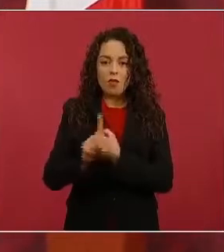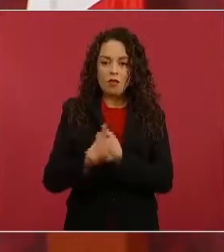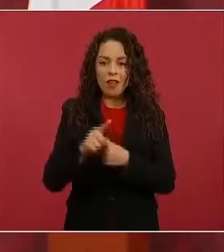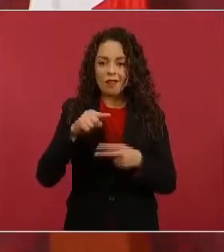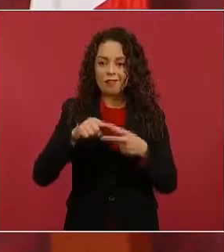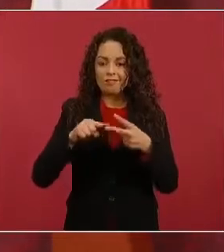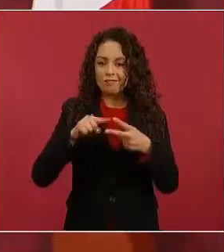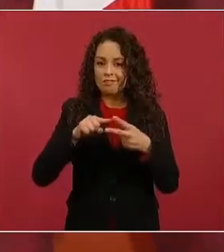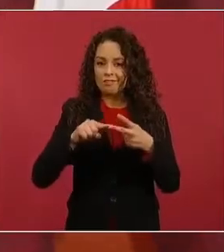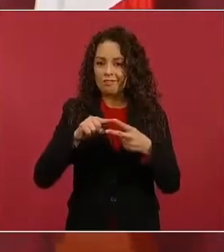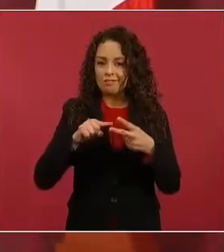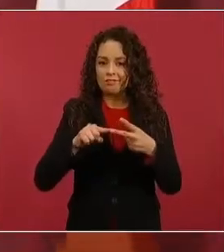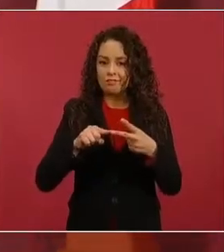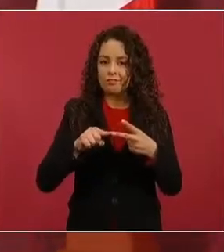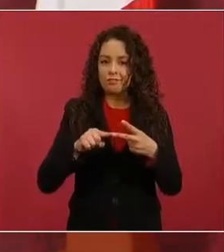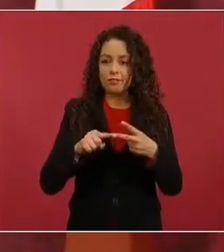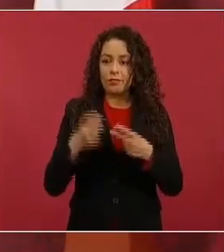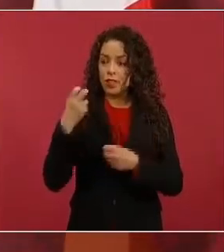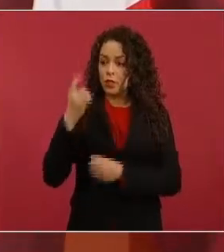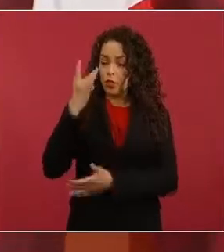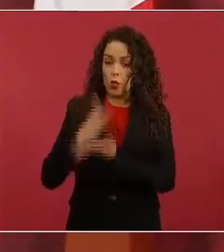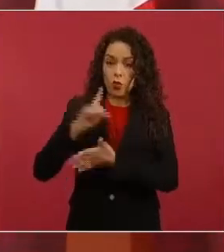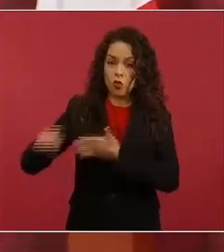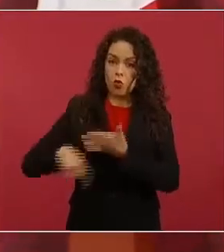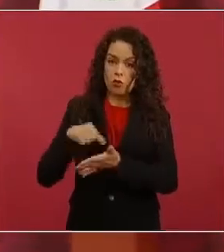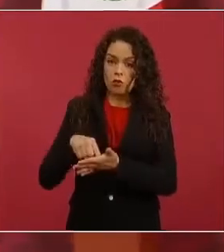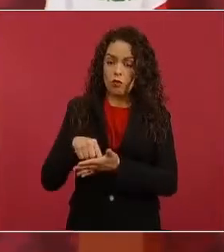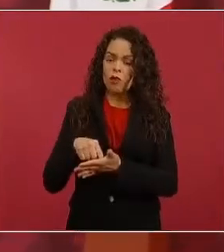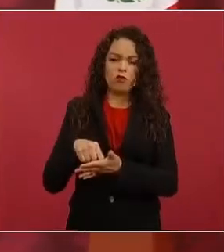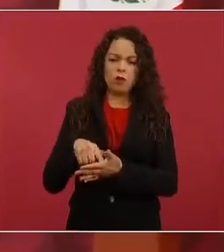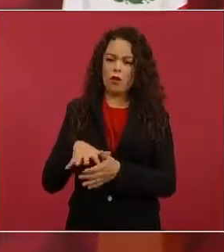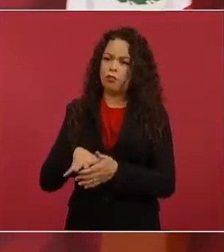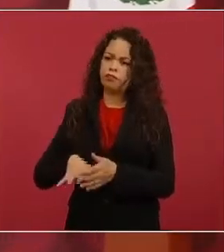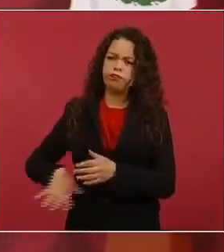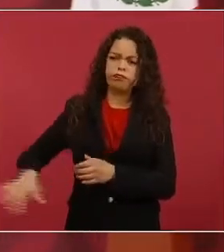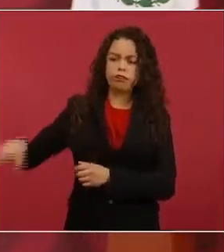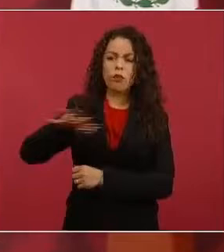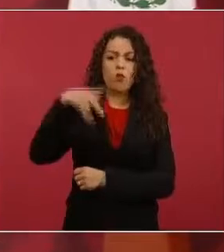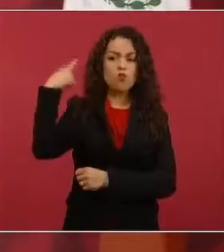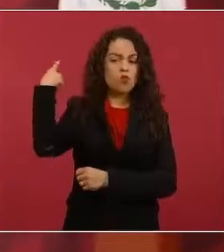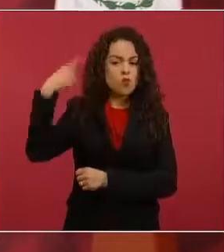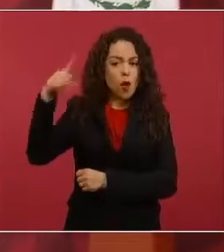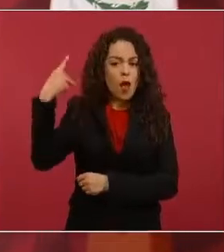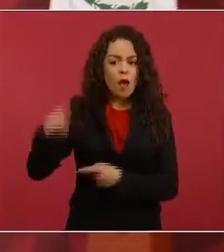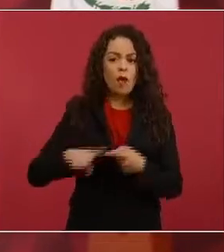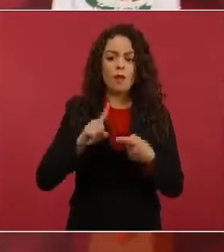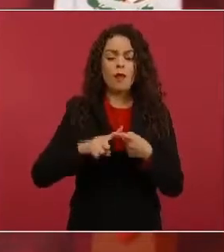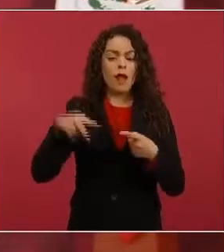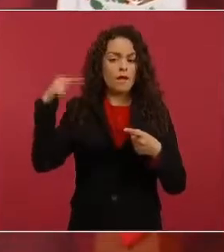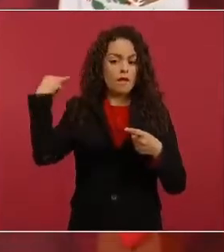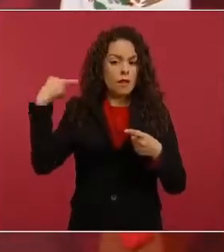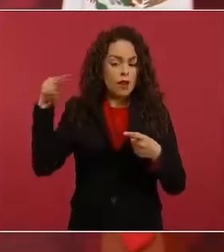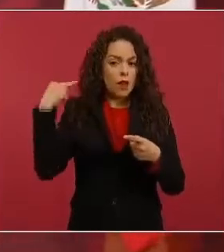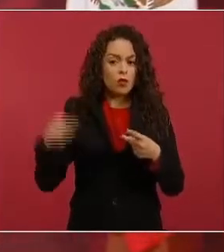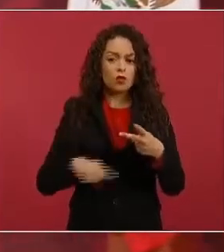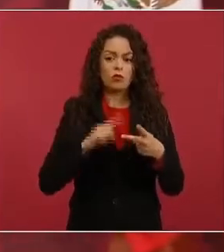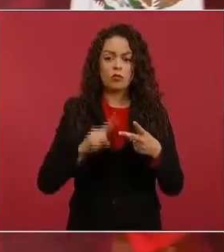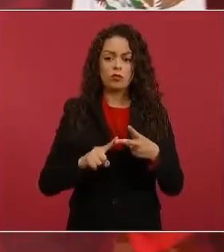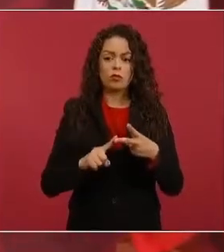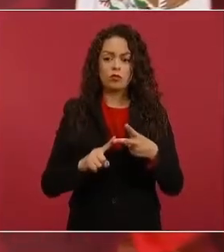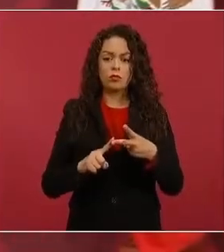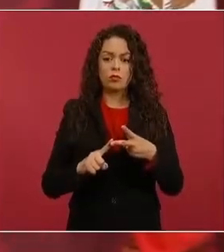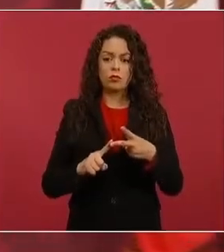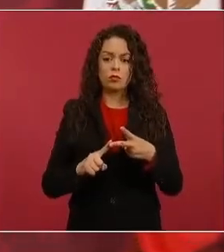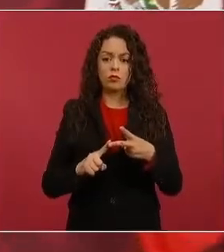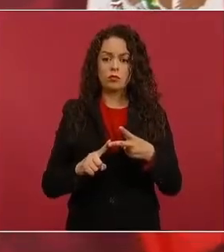No solo ahí, sino en todo el estado de Puebla y Veracruz,